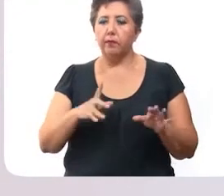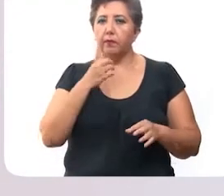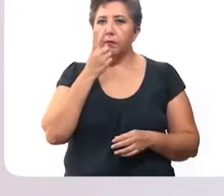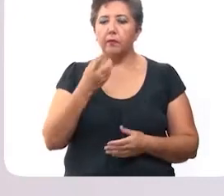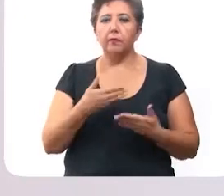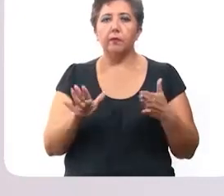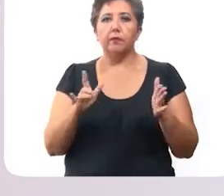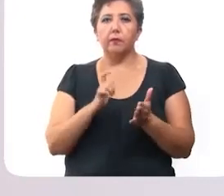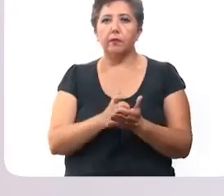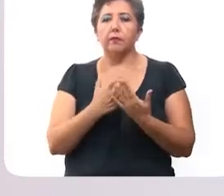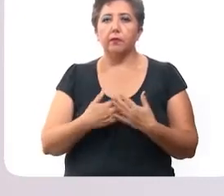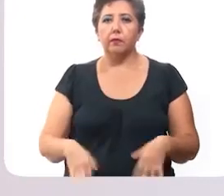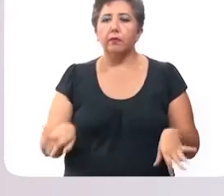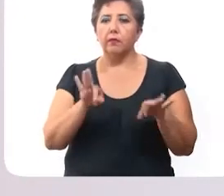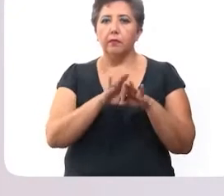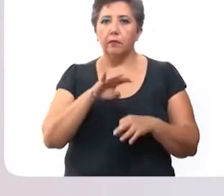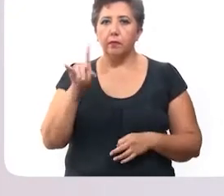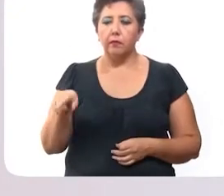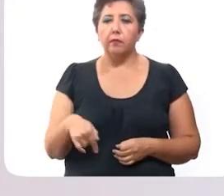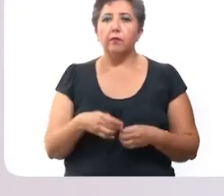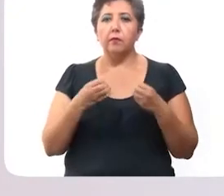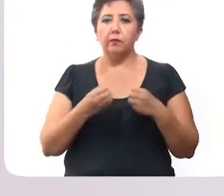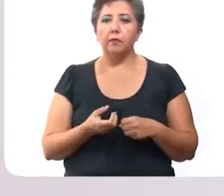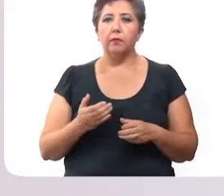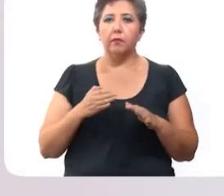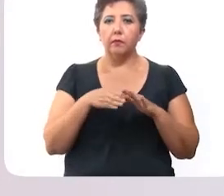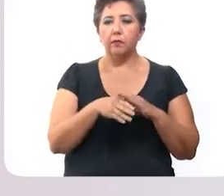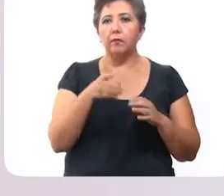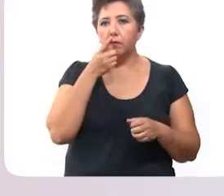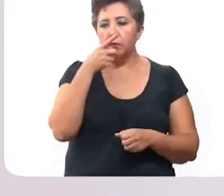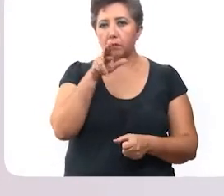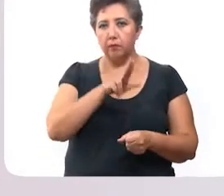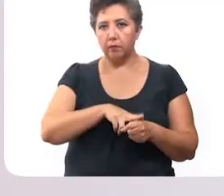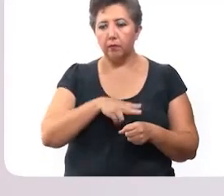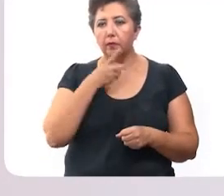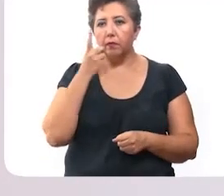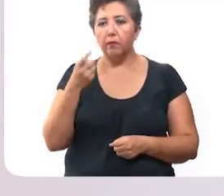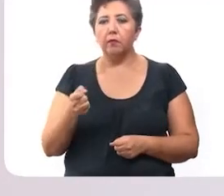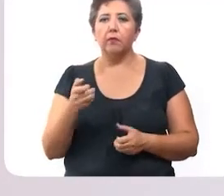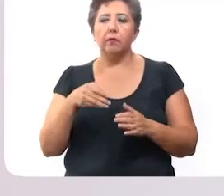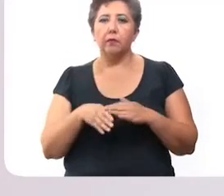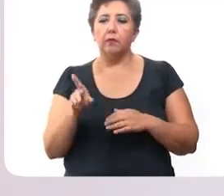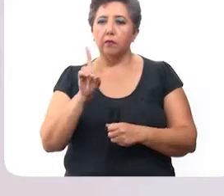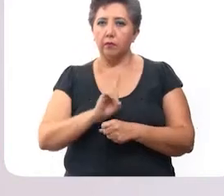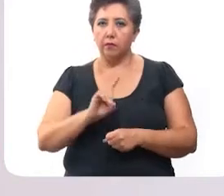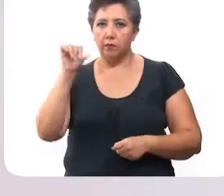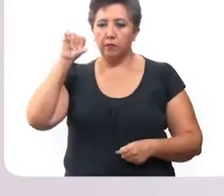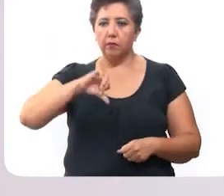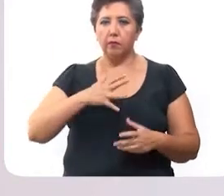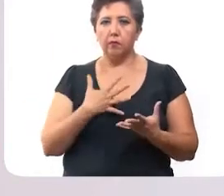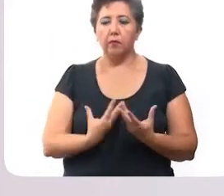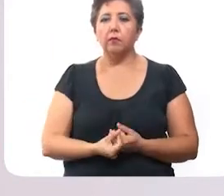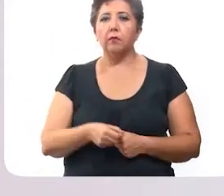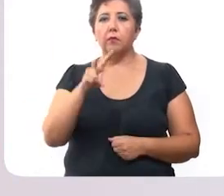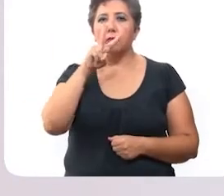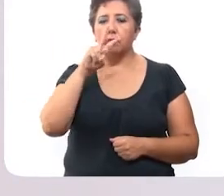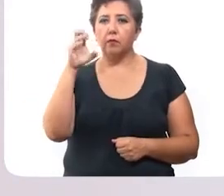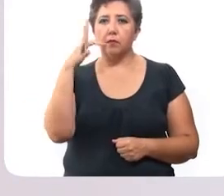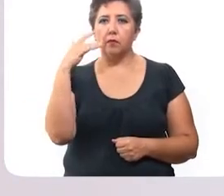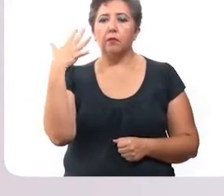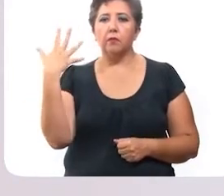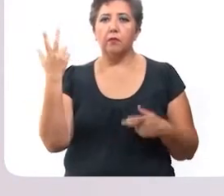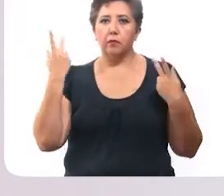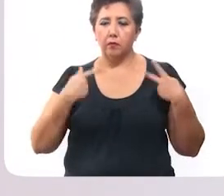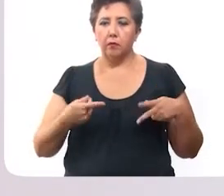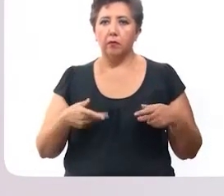ha señalado en la reapertura económica, los datos más importantes son la ocupación hospitalaria y los ingresos diarios. El día de hoy tenemos